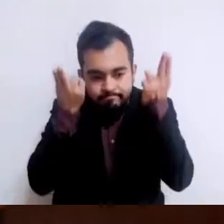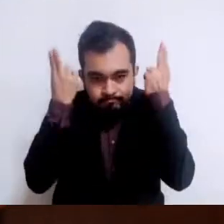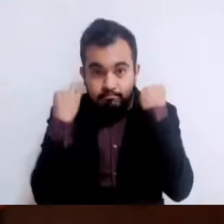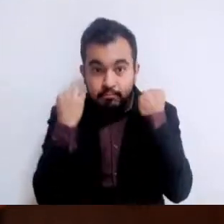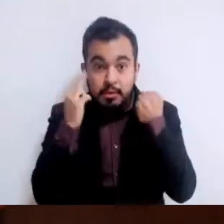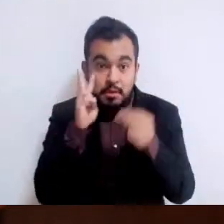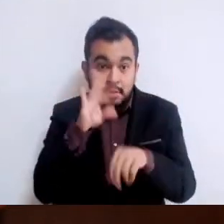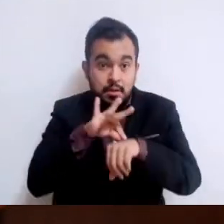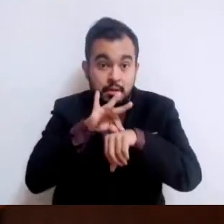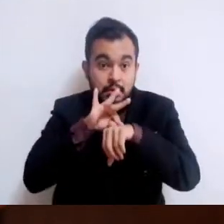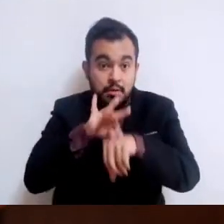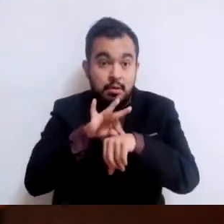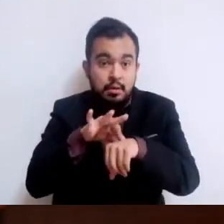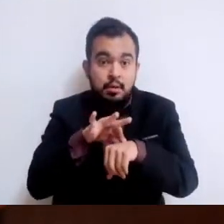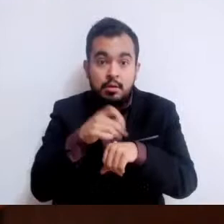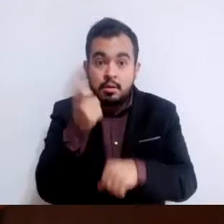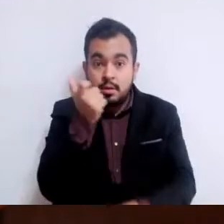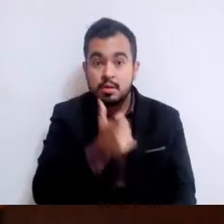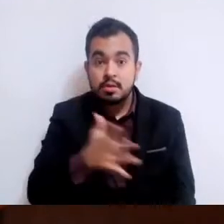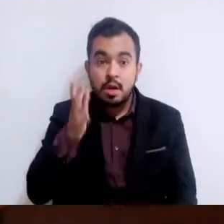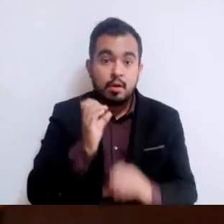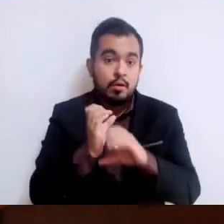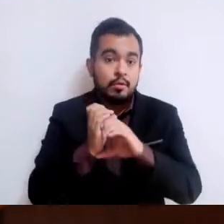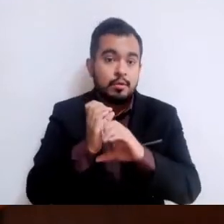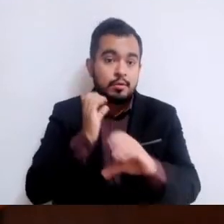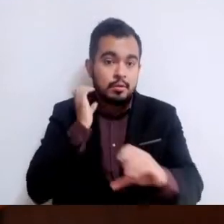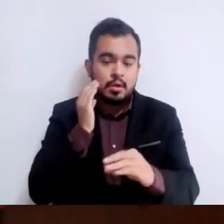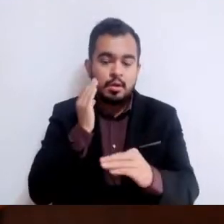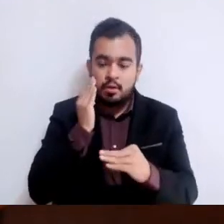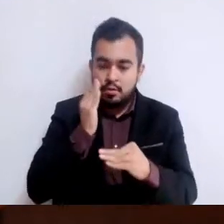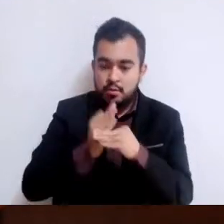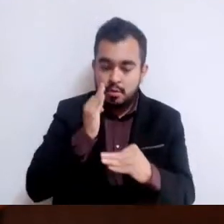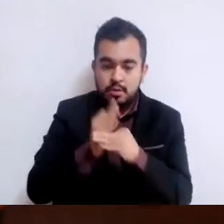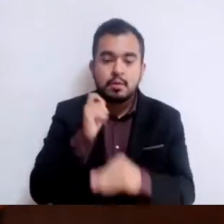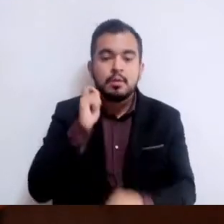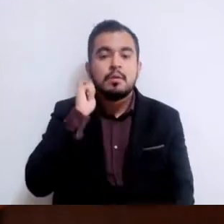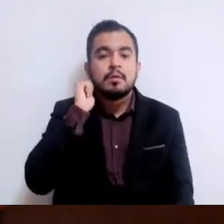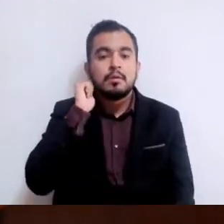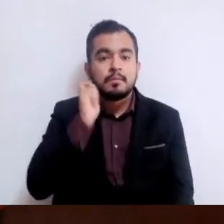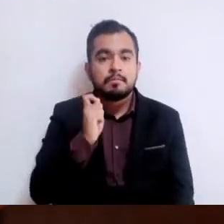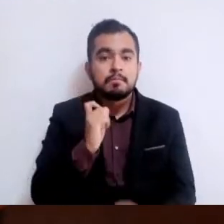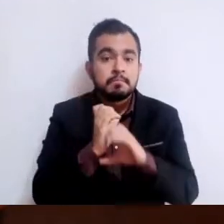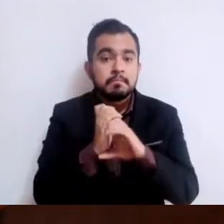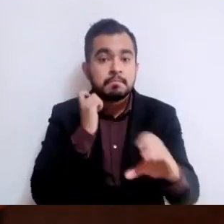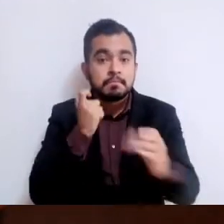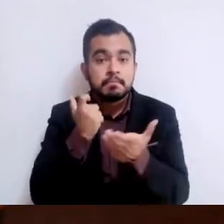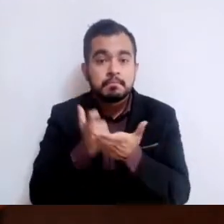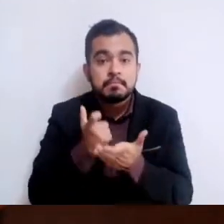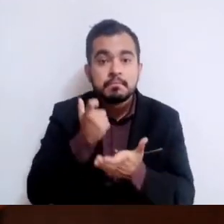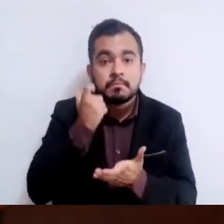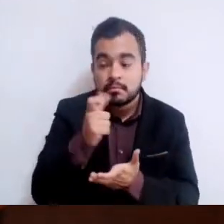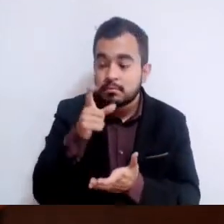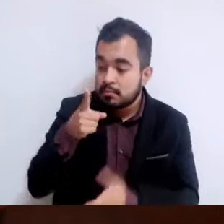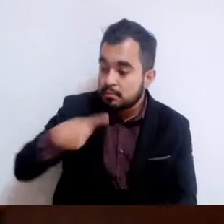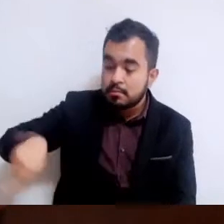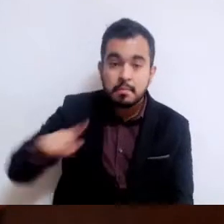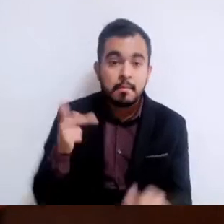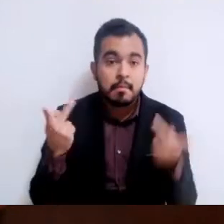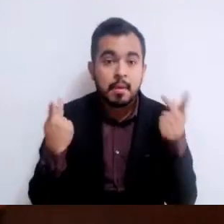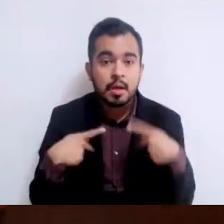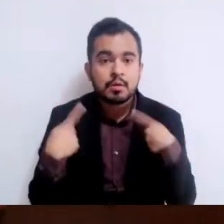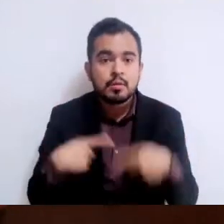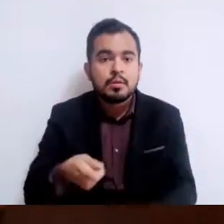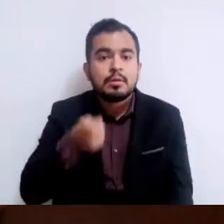del transporte público. Actualmente, abordar una unidad del transporte público implica para los usuarios cubrir una